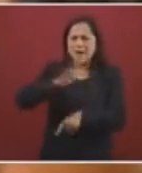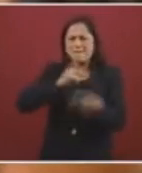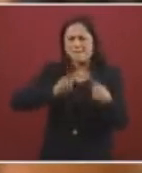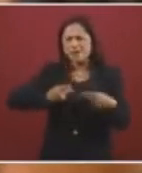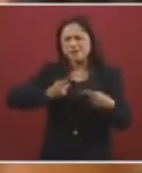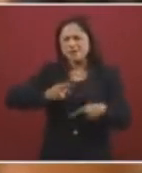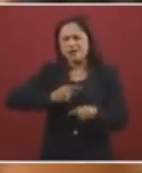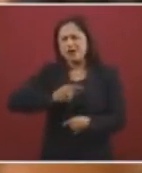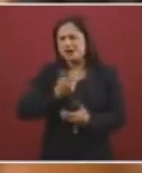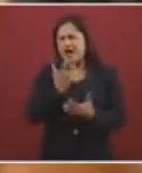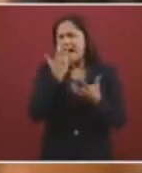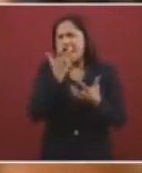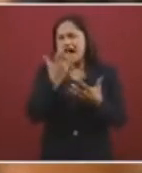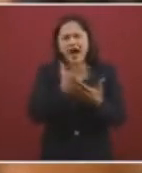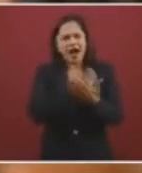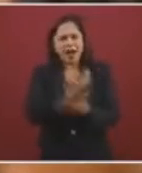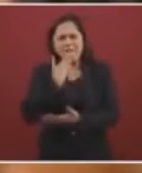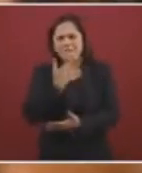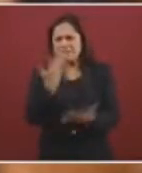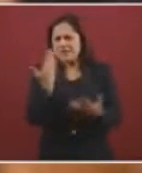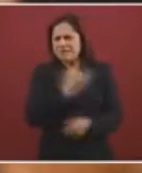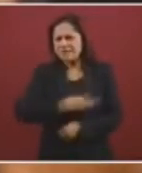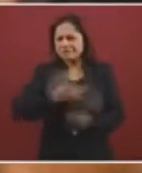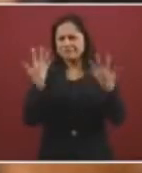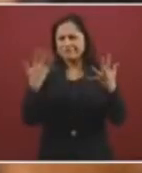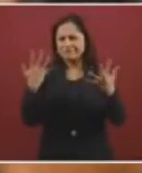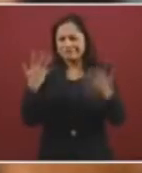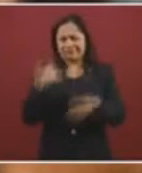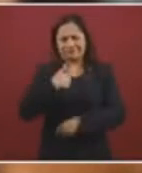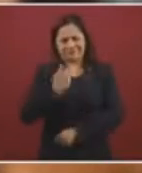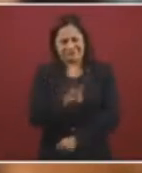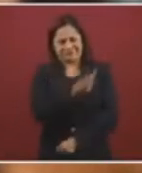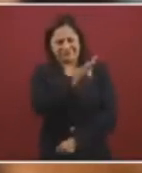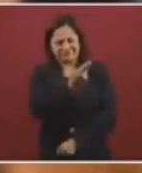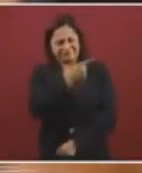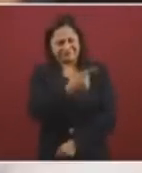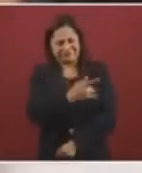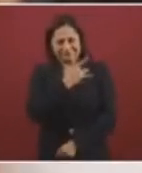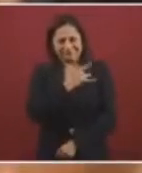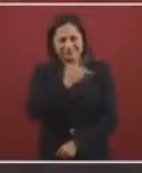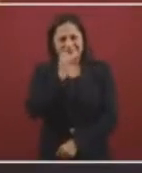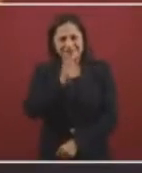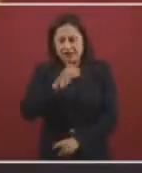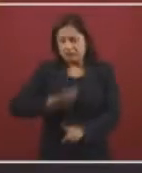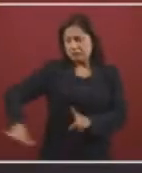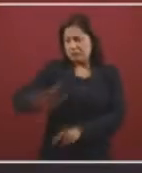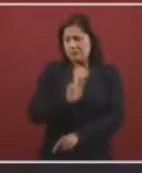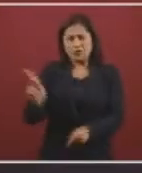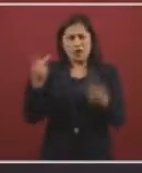gobierno que compromiso recibe un nombre de vega cien mil o más vitoreando lo aplaudiéndolo